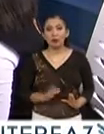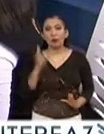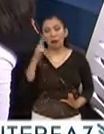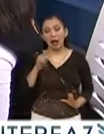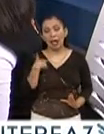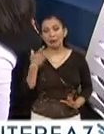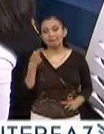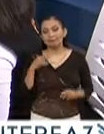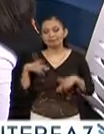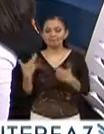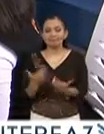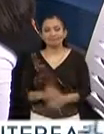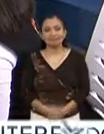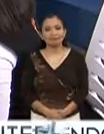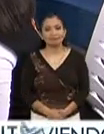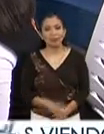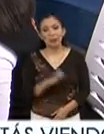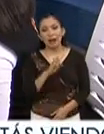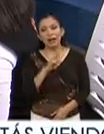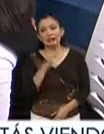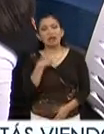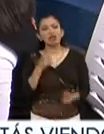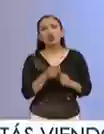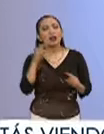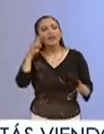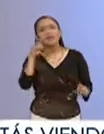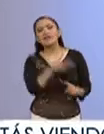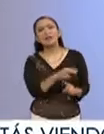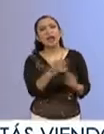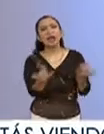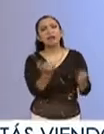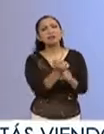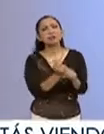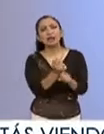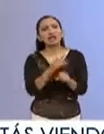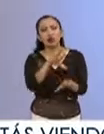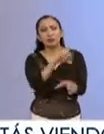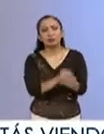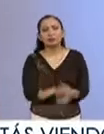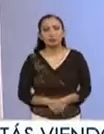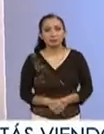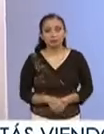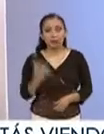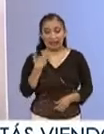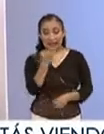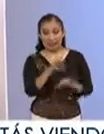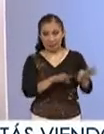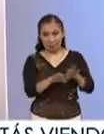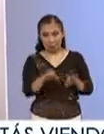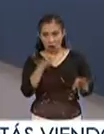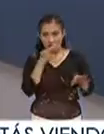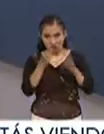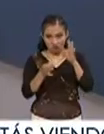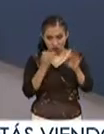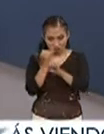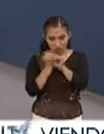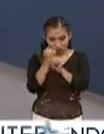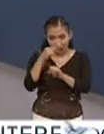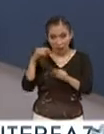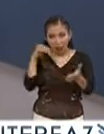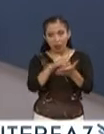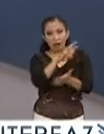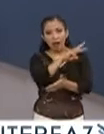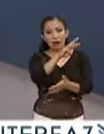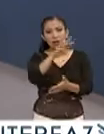para fines de trasplante. Claro. Pues Berenice, recuérdanos dónde podemos leer el reportaje completo. Sí, este trabajo periodístico lo pueden encontrar